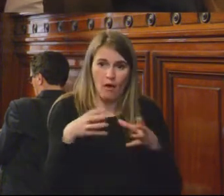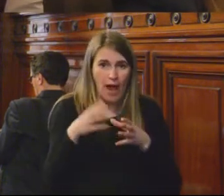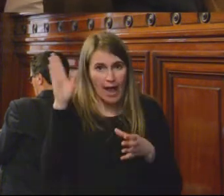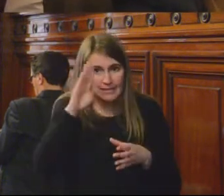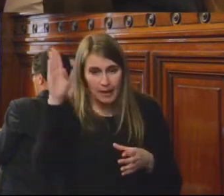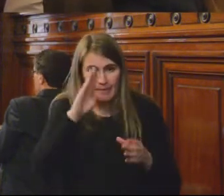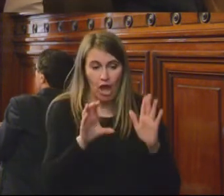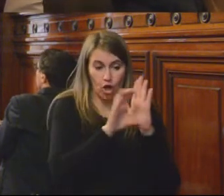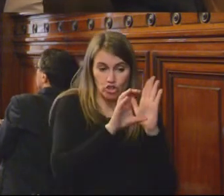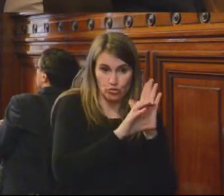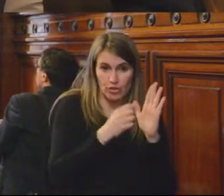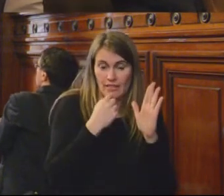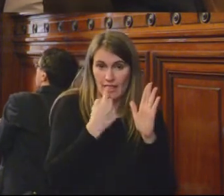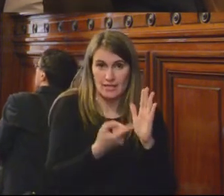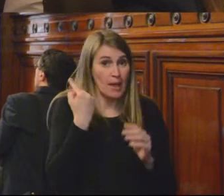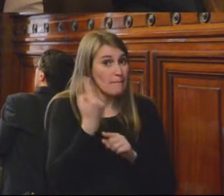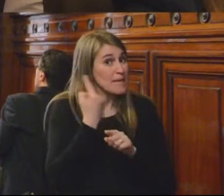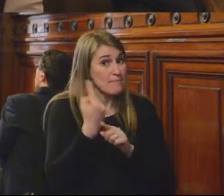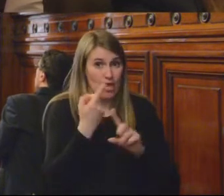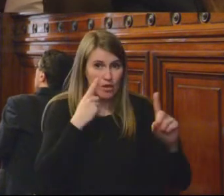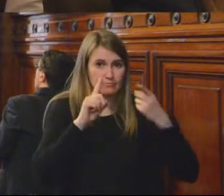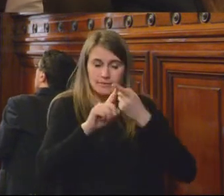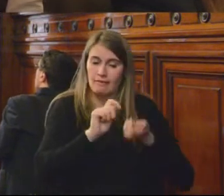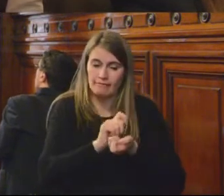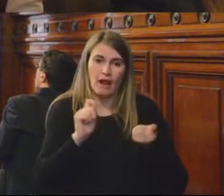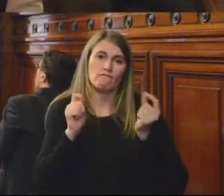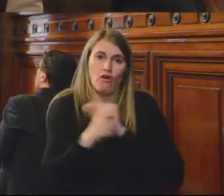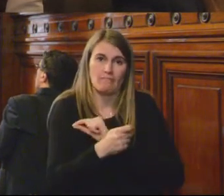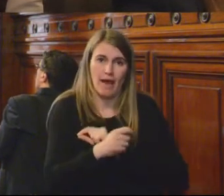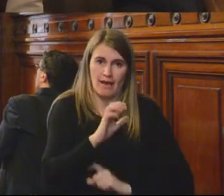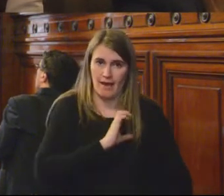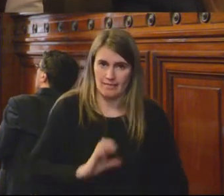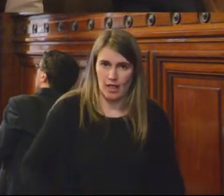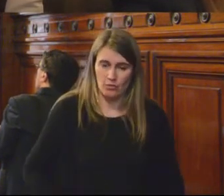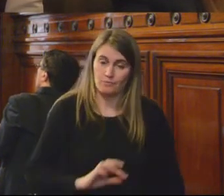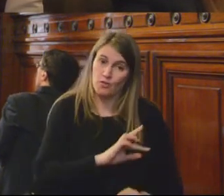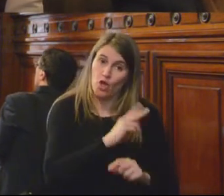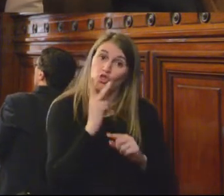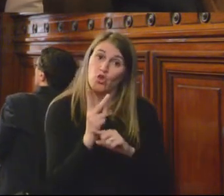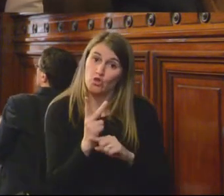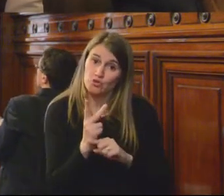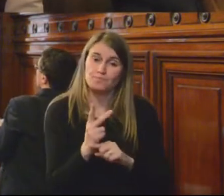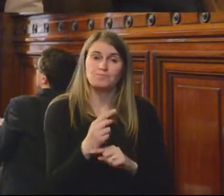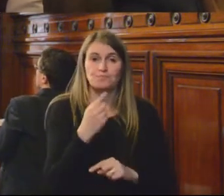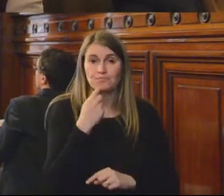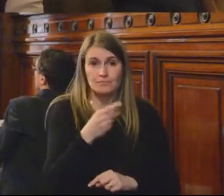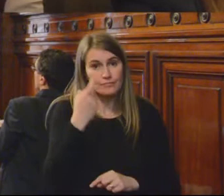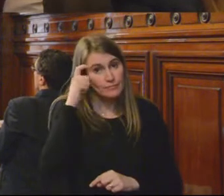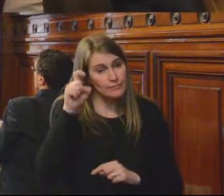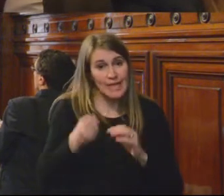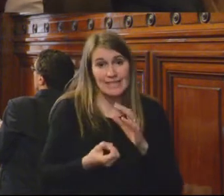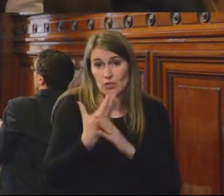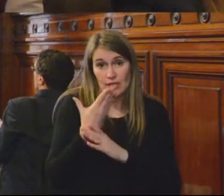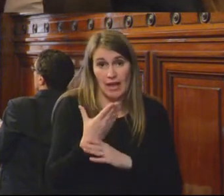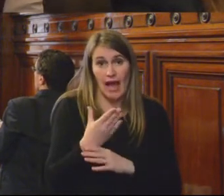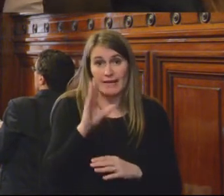de, uno, transformar el Estado; dos, dictar, crear un nuevo ordenamiento